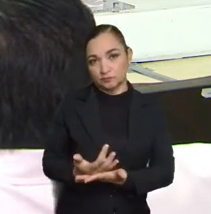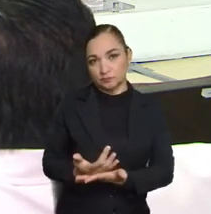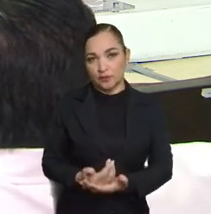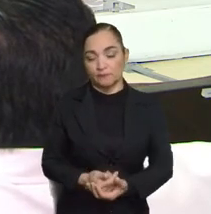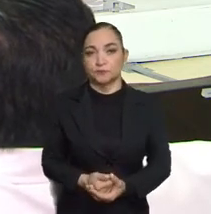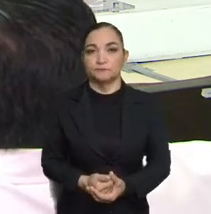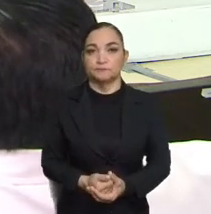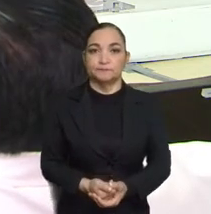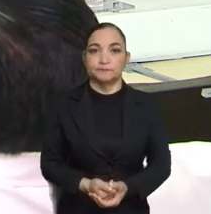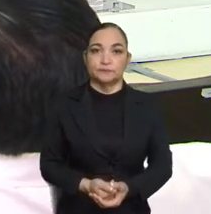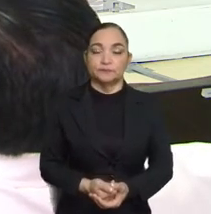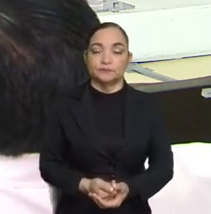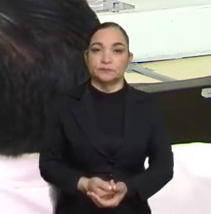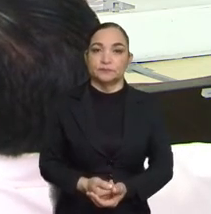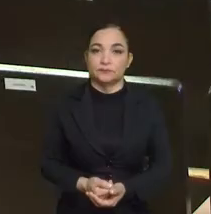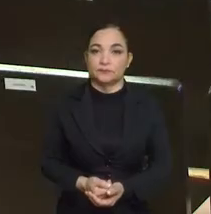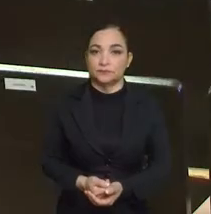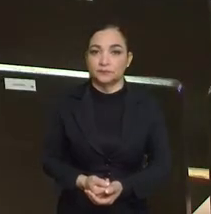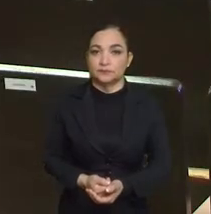a